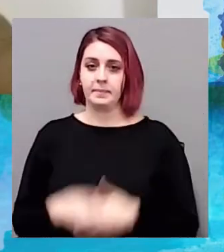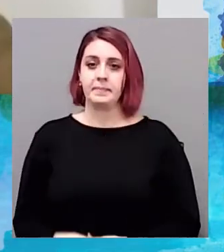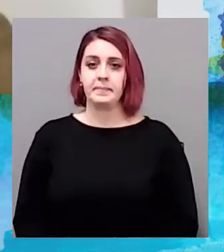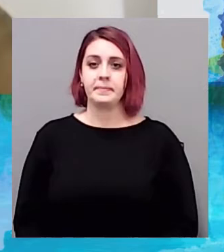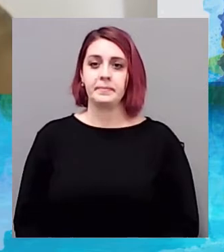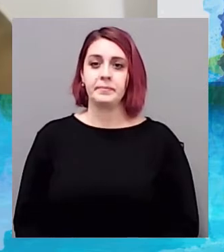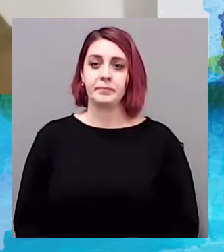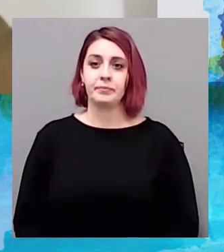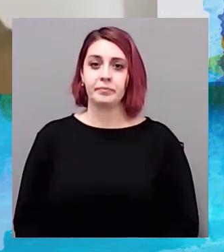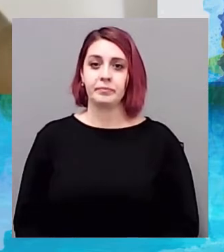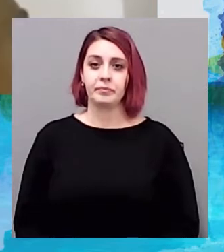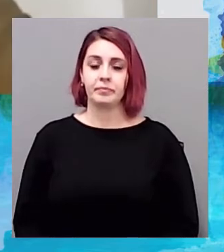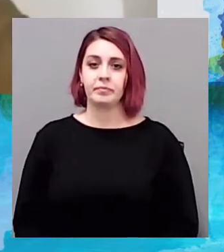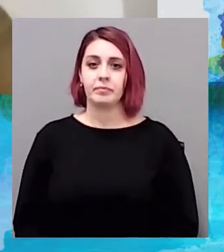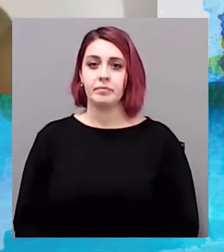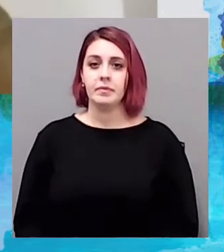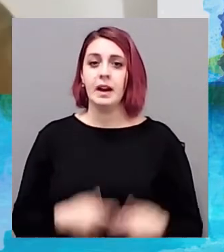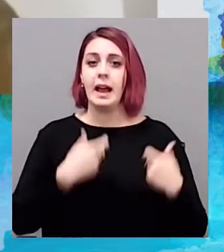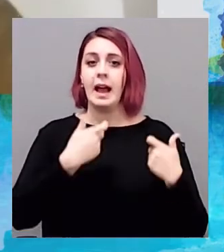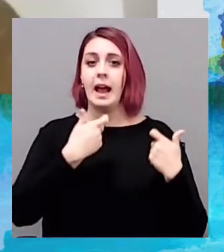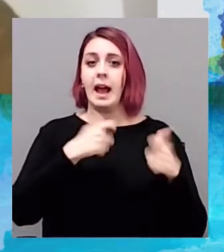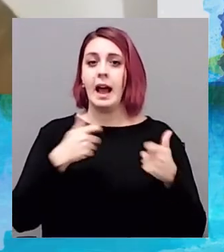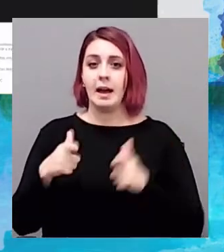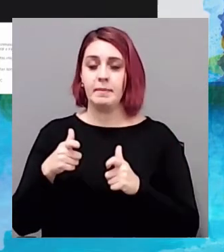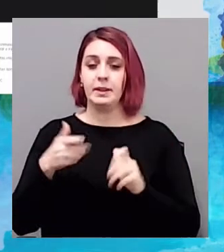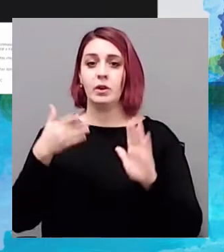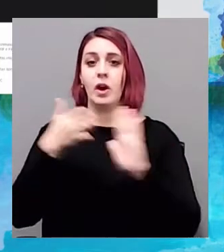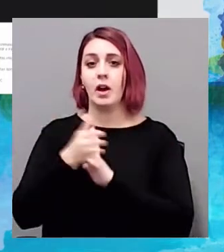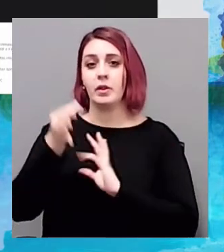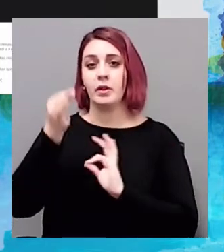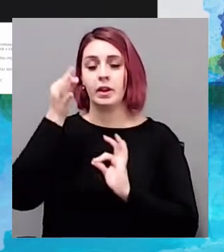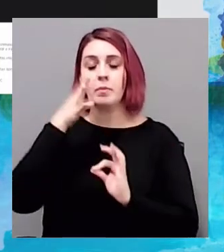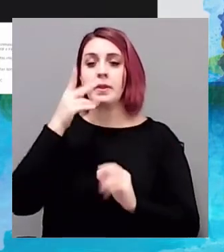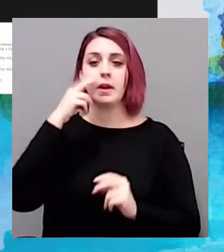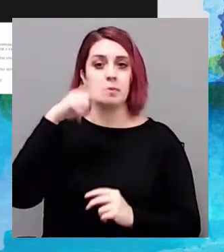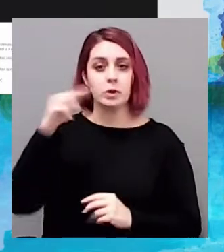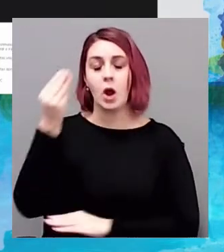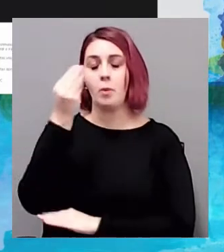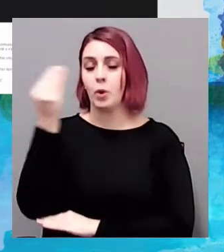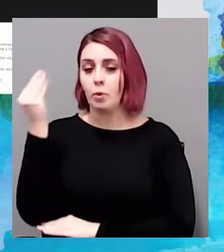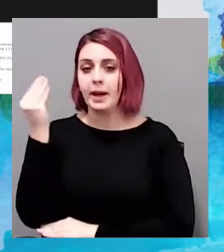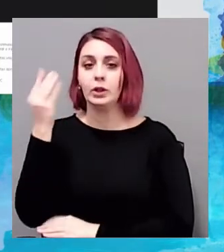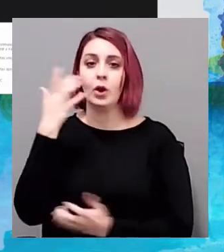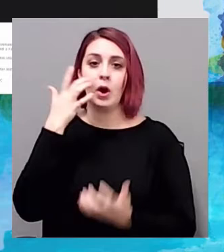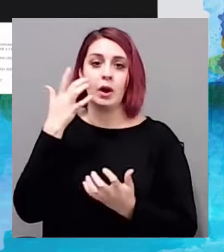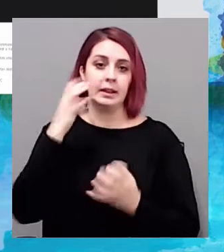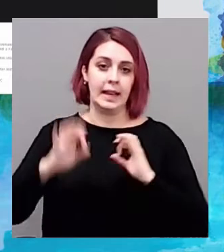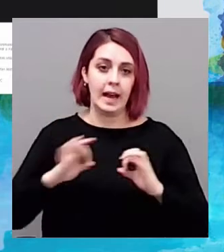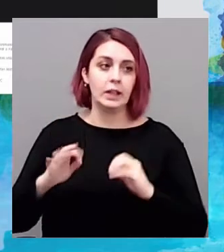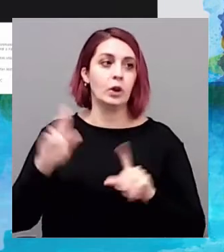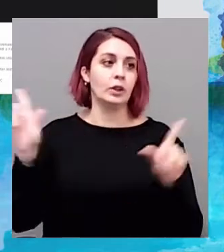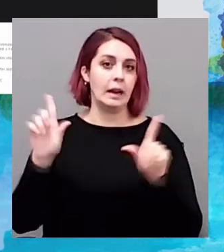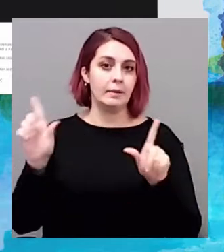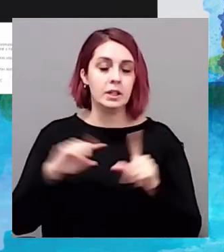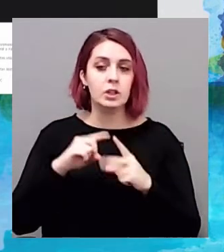Los ámbitos en los que se desarrolla la audiodescripción pues, pueden ser en museos, en monumentos, en arte escénica, en televisión,